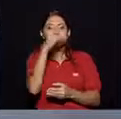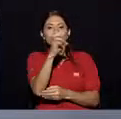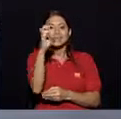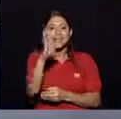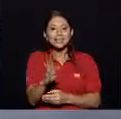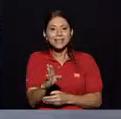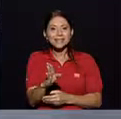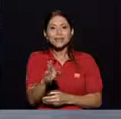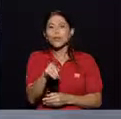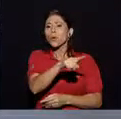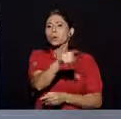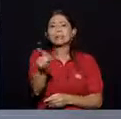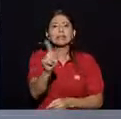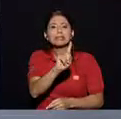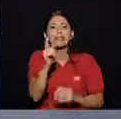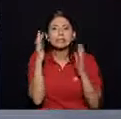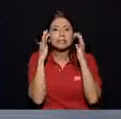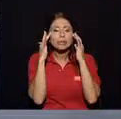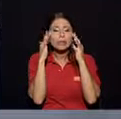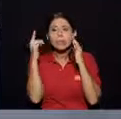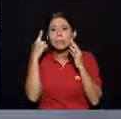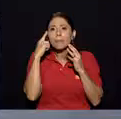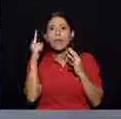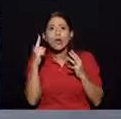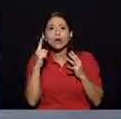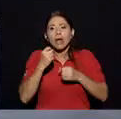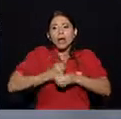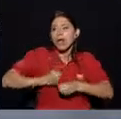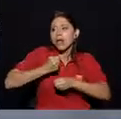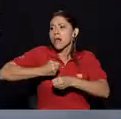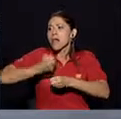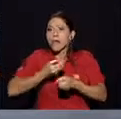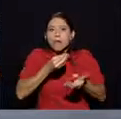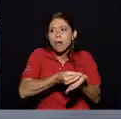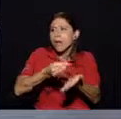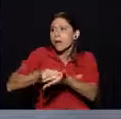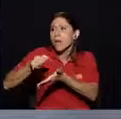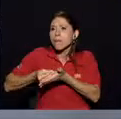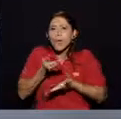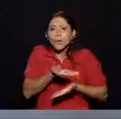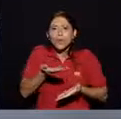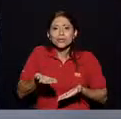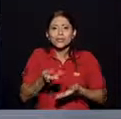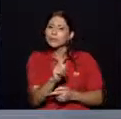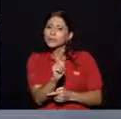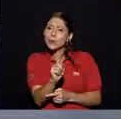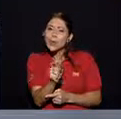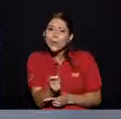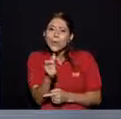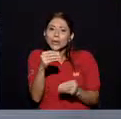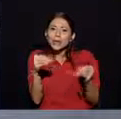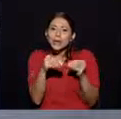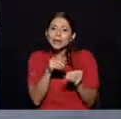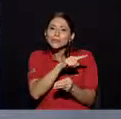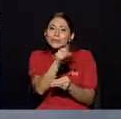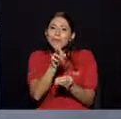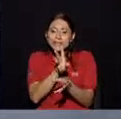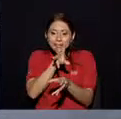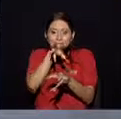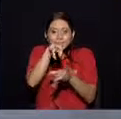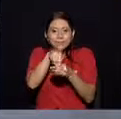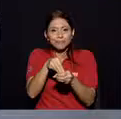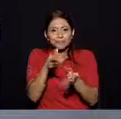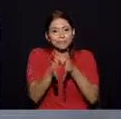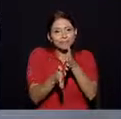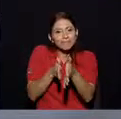en cada familia la espiritualidad. Sí. Doña Ana Teresa, usted quería hacer un comentario. Sí, no, yo lo que creo es que,